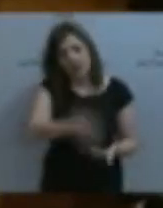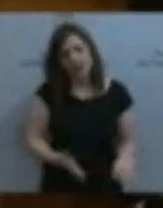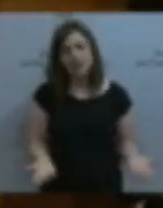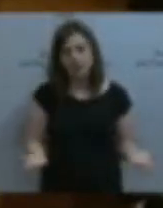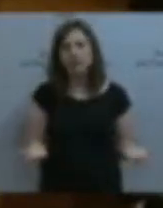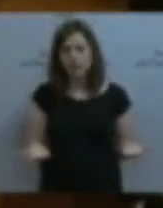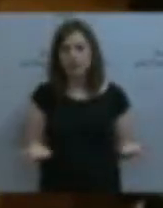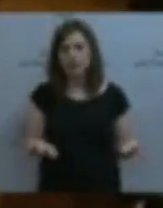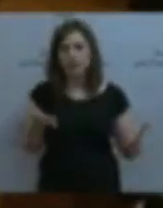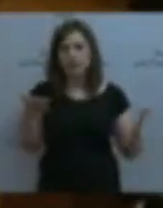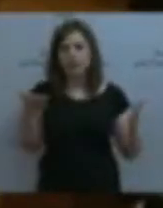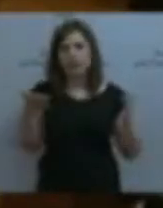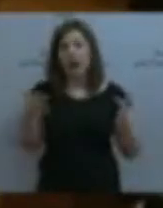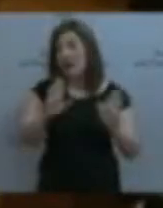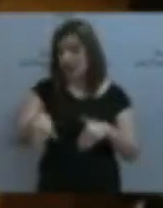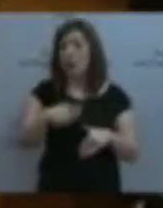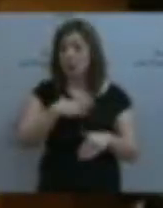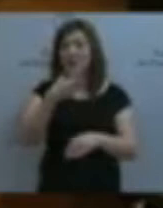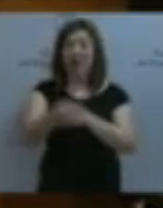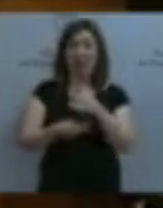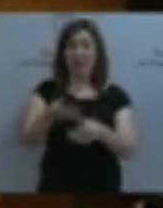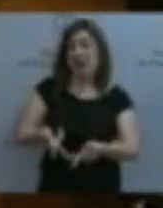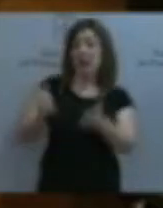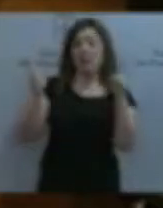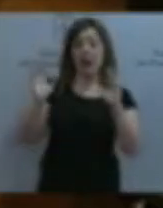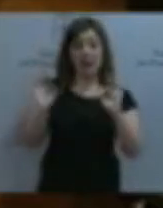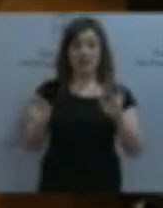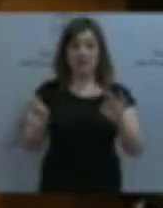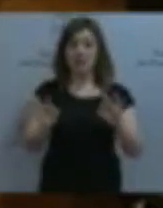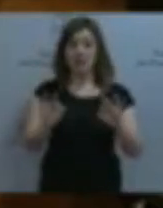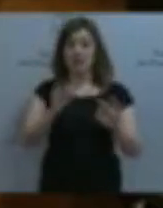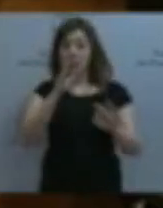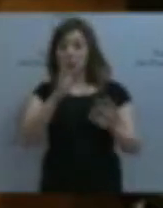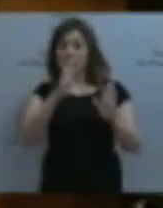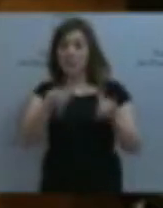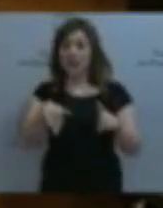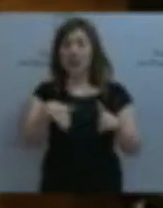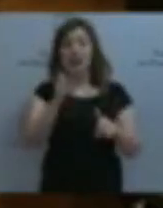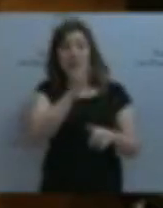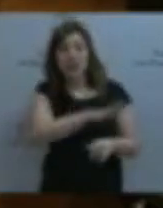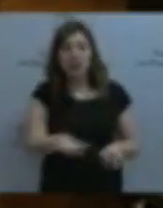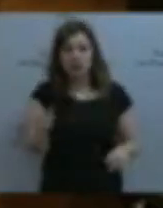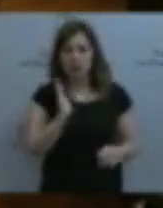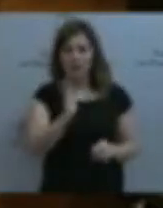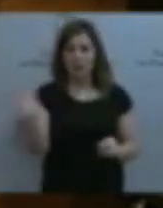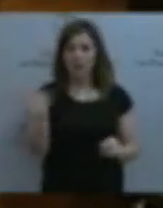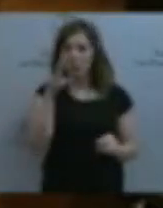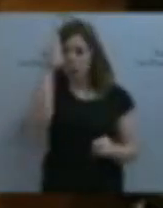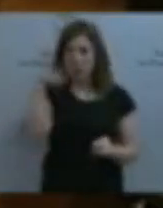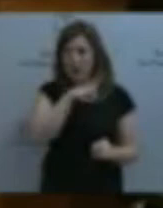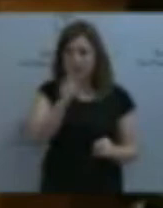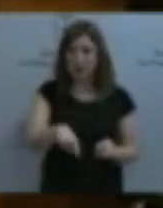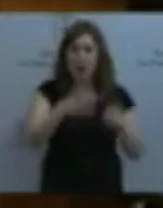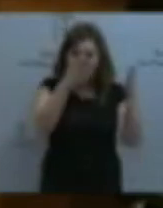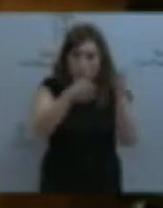que campe a sus anchas, ¿no?, este tipo de prácticas. Y el problema ya no es, además de que los niños reciban a selección, es que lo reciben los padres a los cuales ustedes han tratado